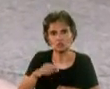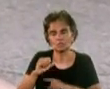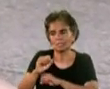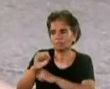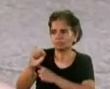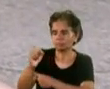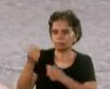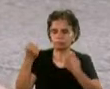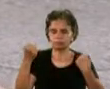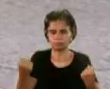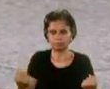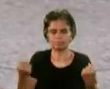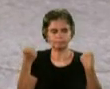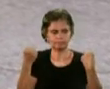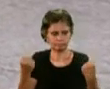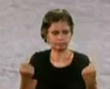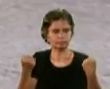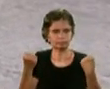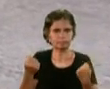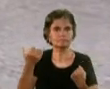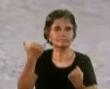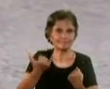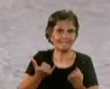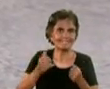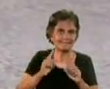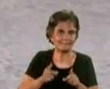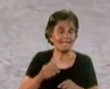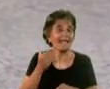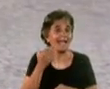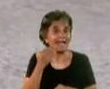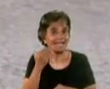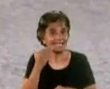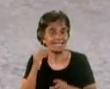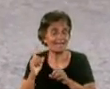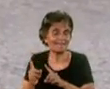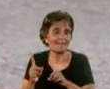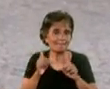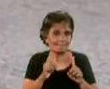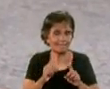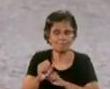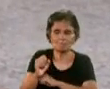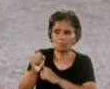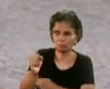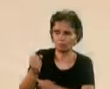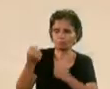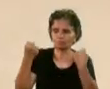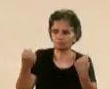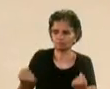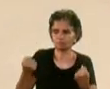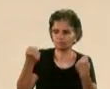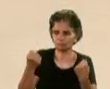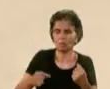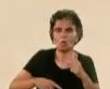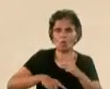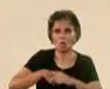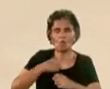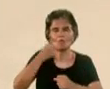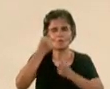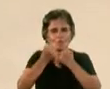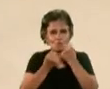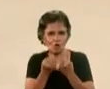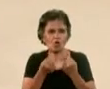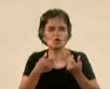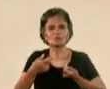musculación y lo que es funcional. En el turno mañana, a la tarde también tenemos musculación funcional, aerobox, zumba,